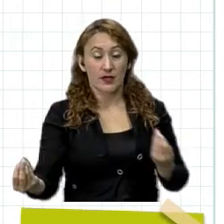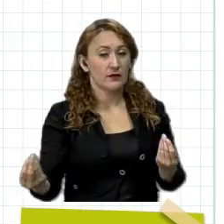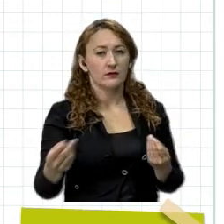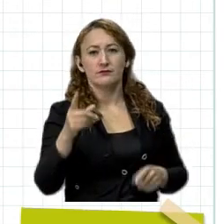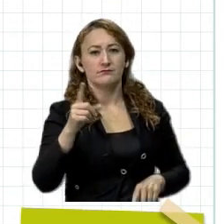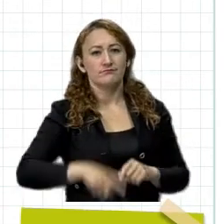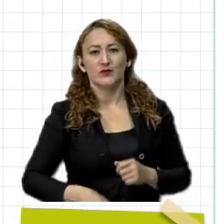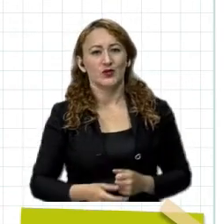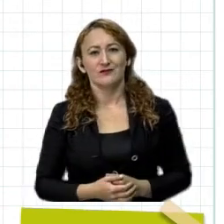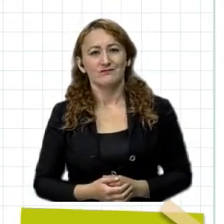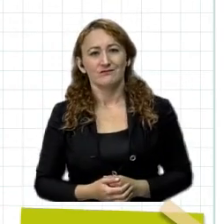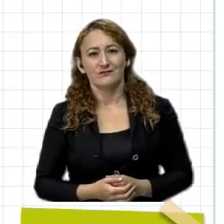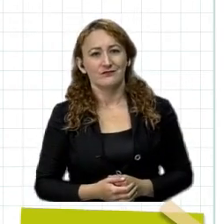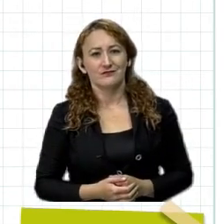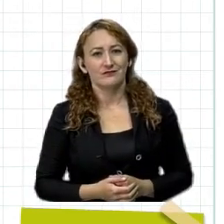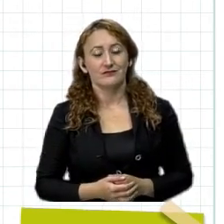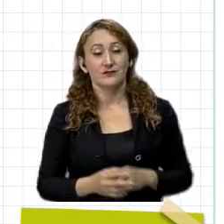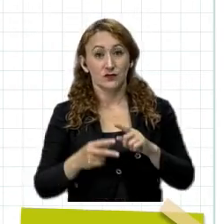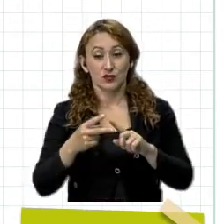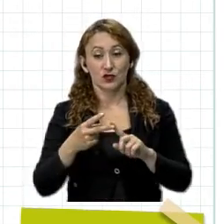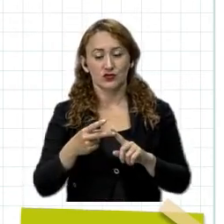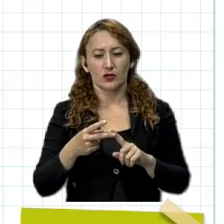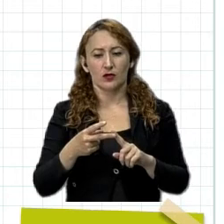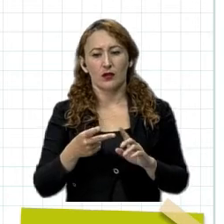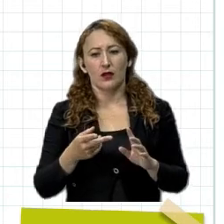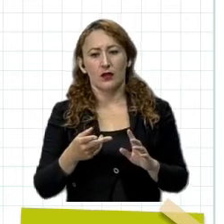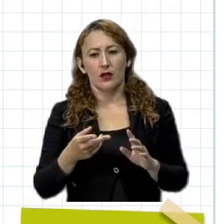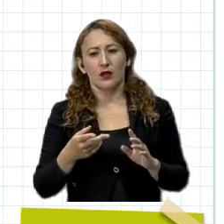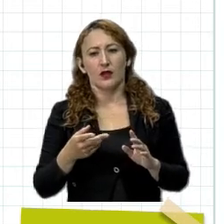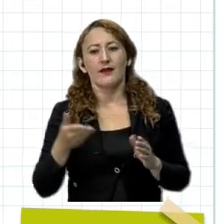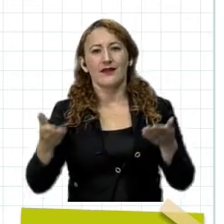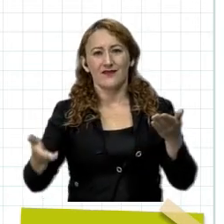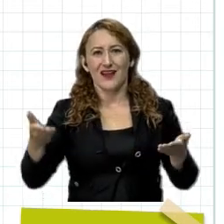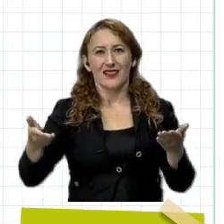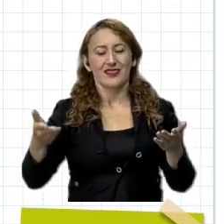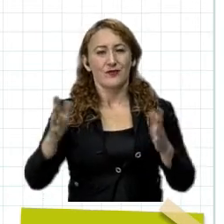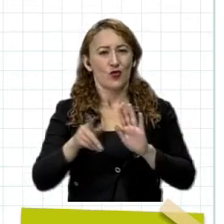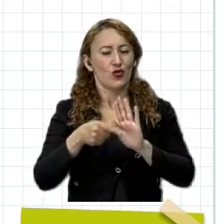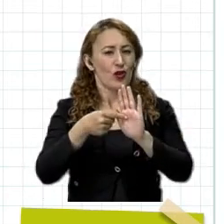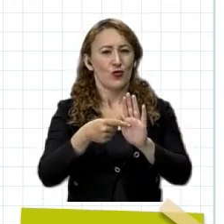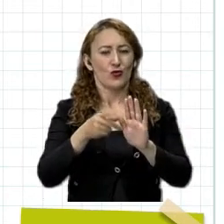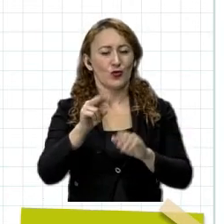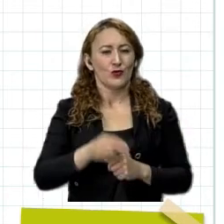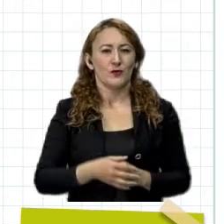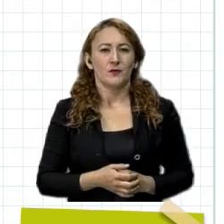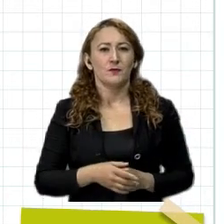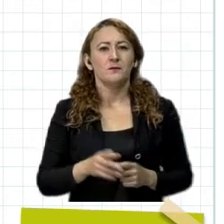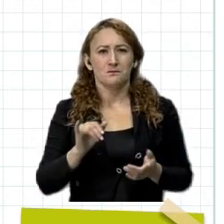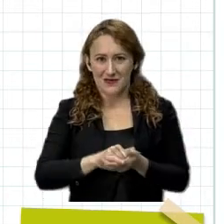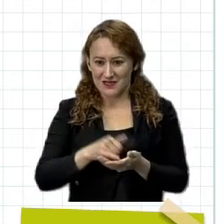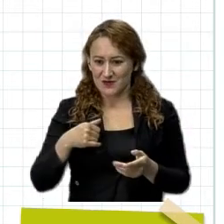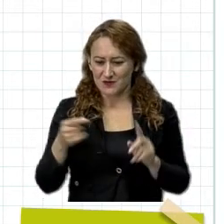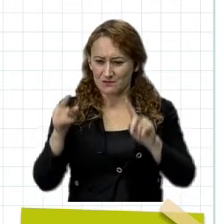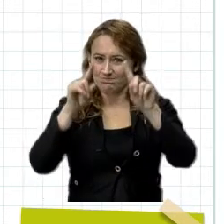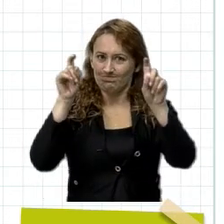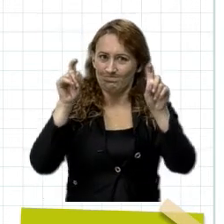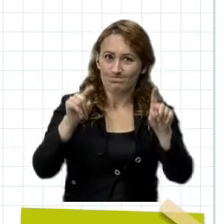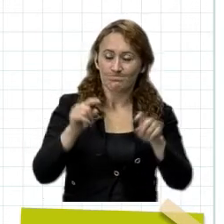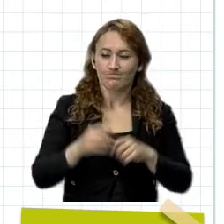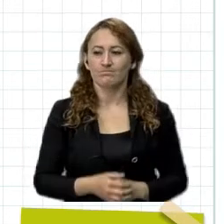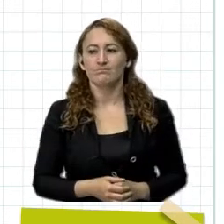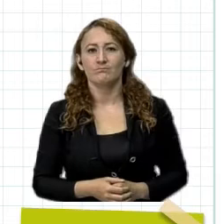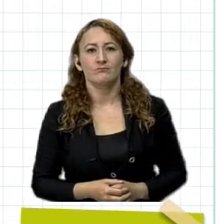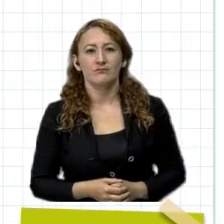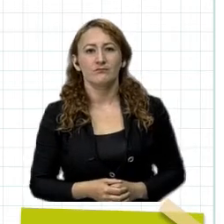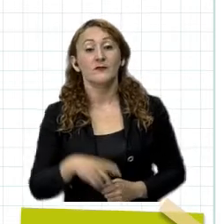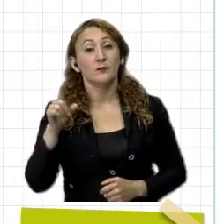dos cosas, no es un modelo equivalente, por eso planteaba el interrogante. Yo creo que hay que pasar